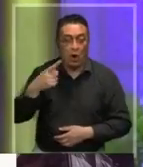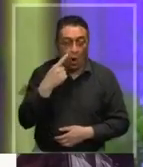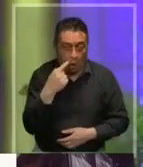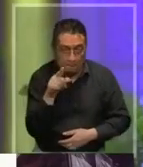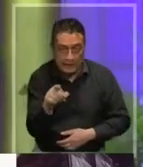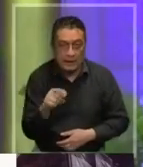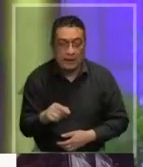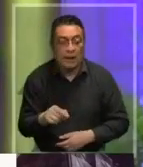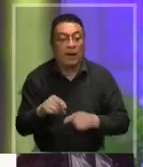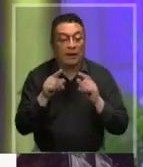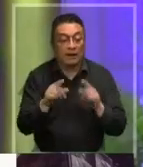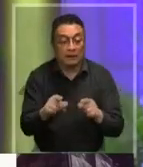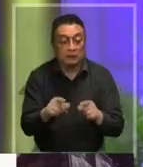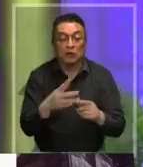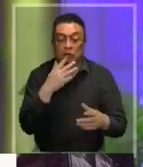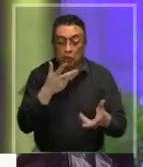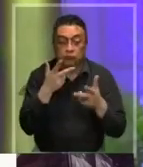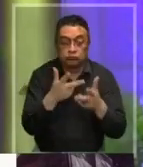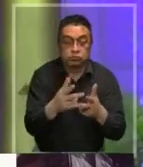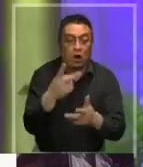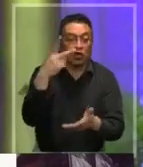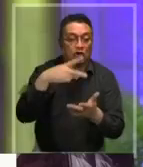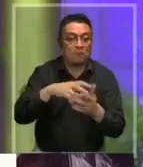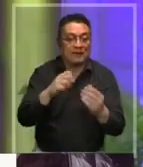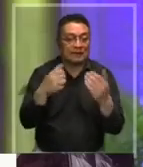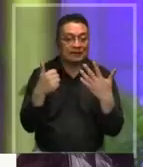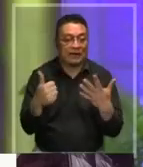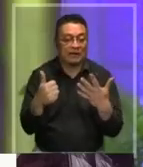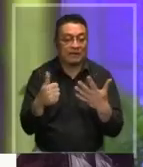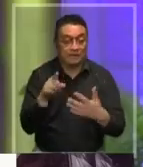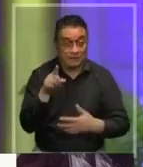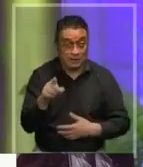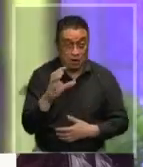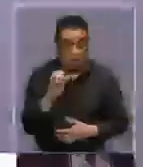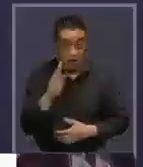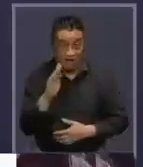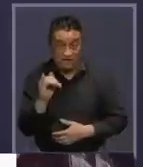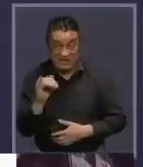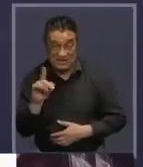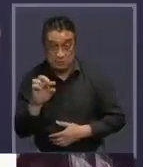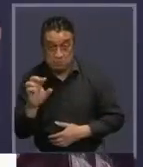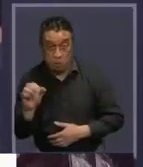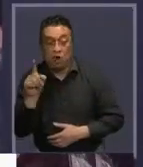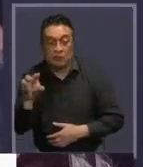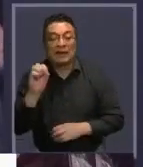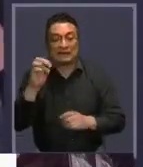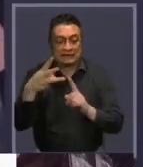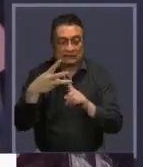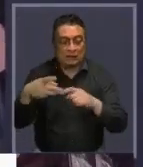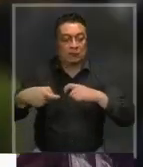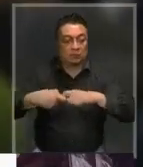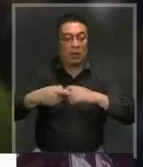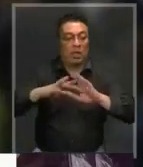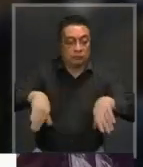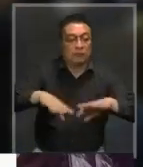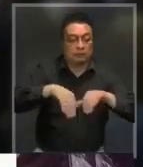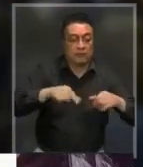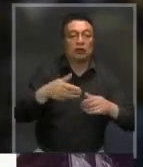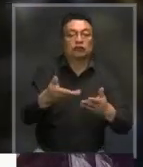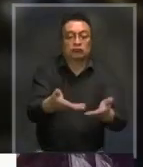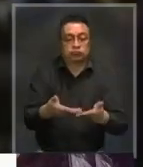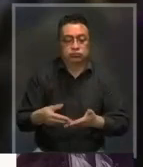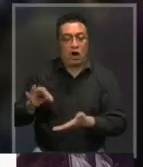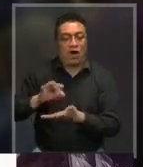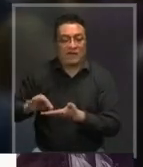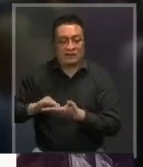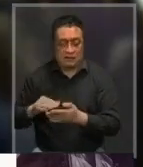episodio Ur 200 el obispo Casanova que ya estaba en su tercer matrimonio la citó a su oficina y le